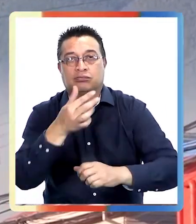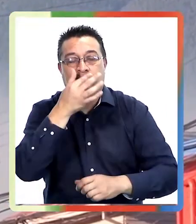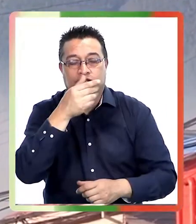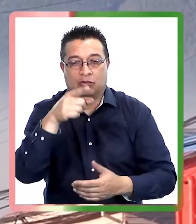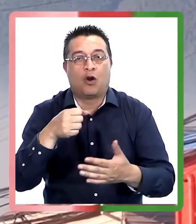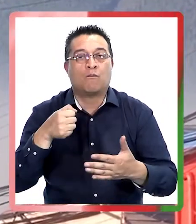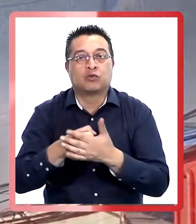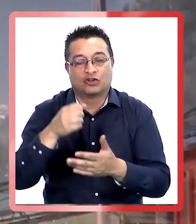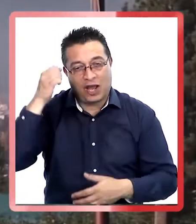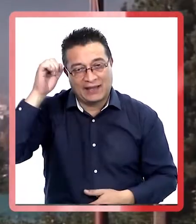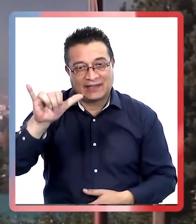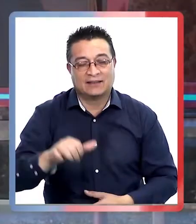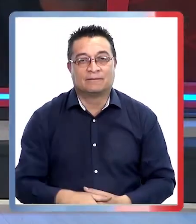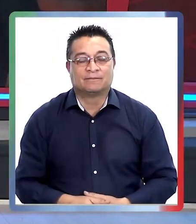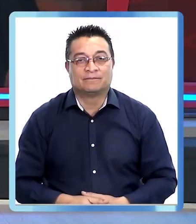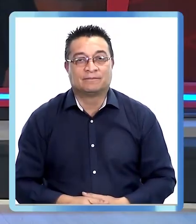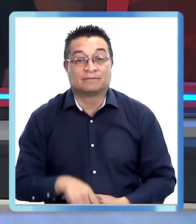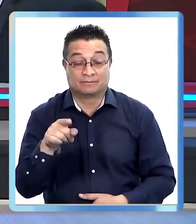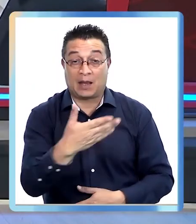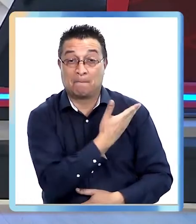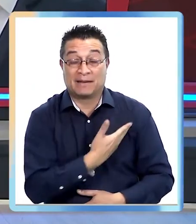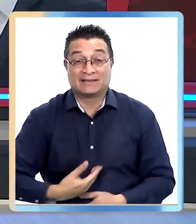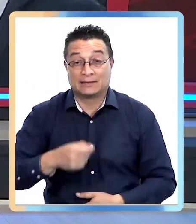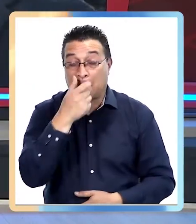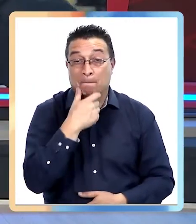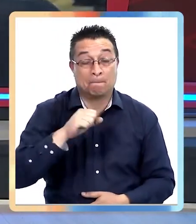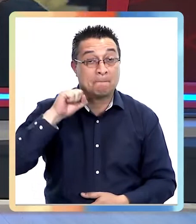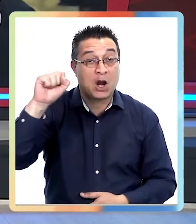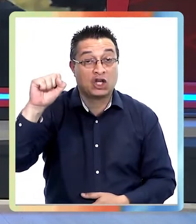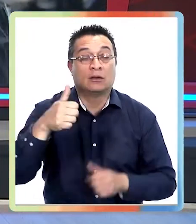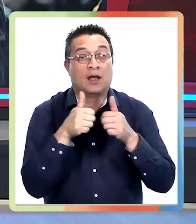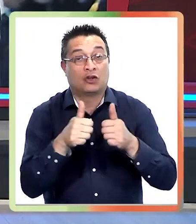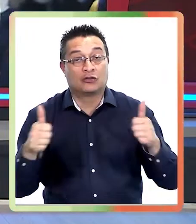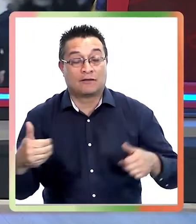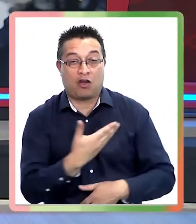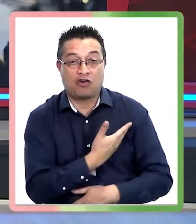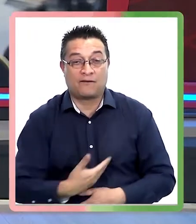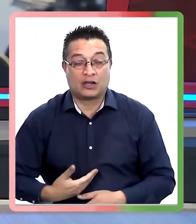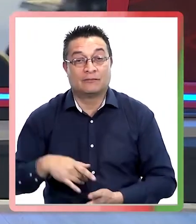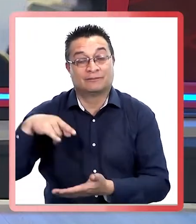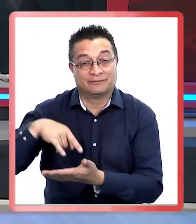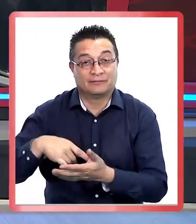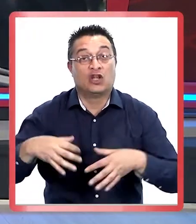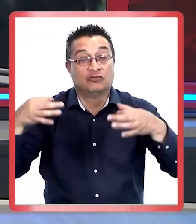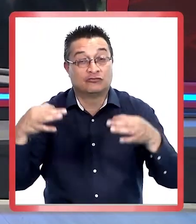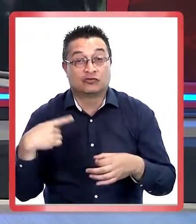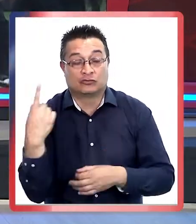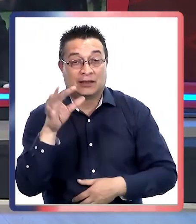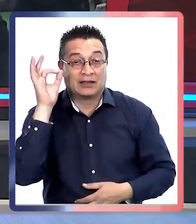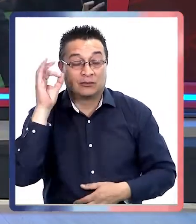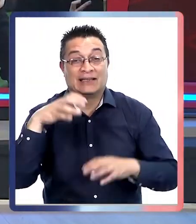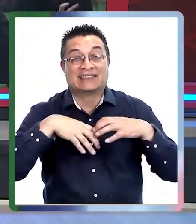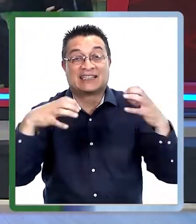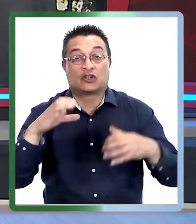Atmosférica de Puerto Aysén. Mientras el presidente Gabriel Boric, las autoridades de gobierno y los parlamentarios oficialistas se